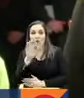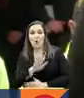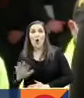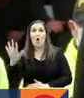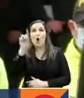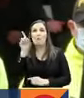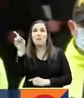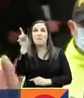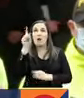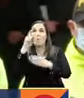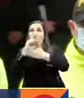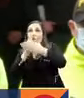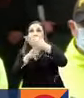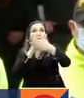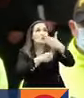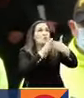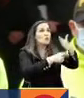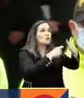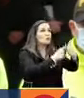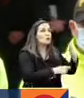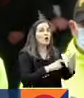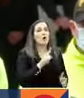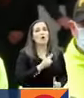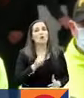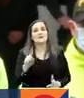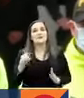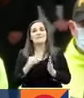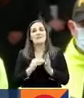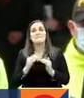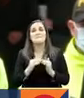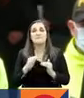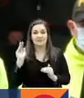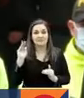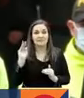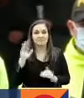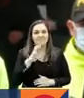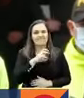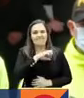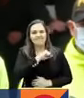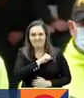Nacional. Entre ellos, y desafortunadamente,